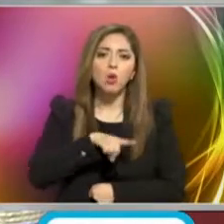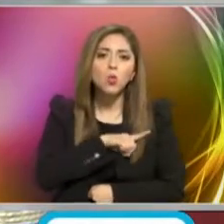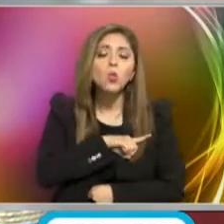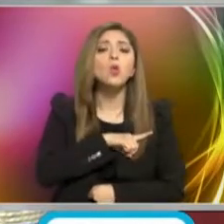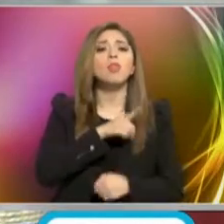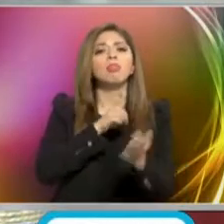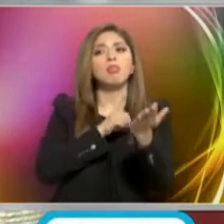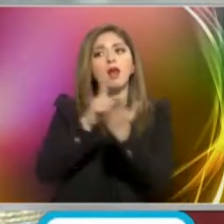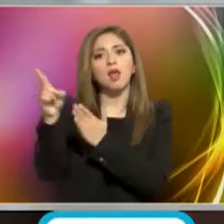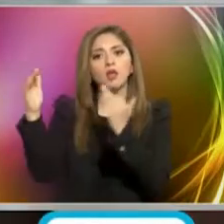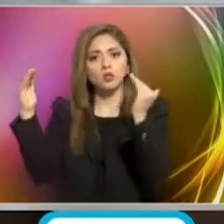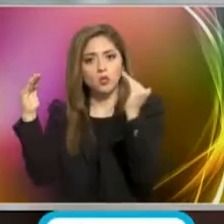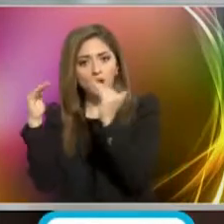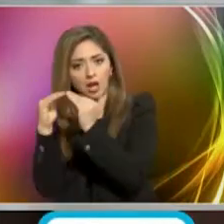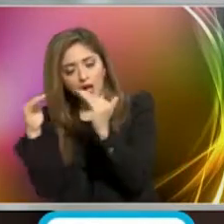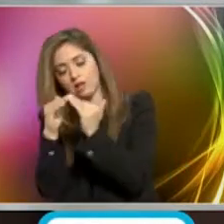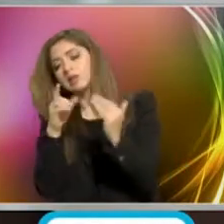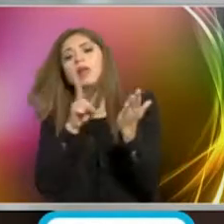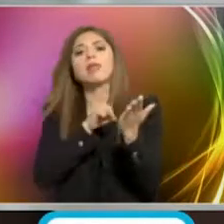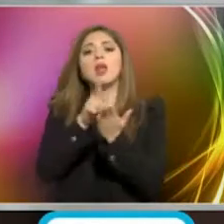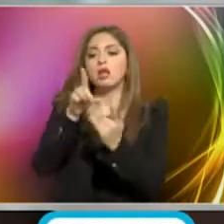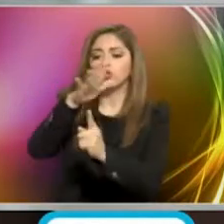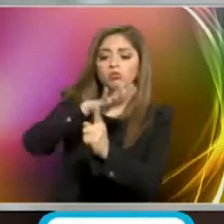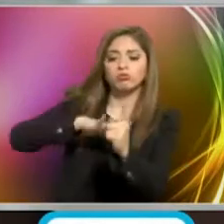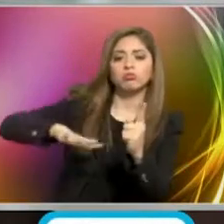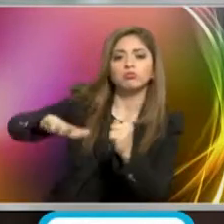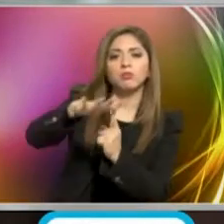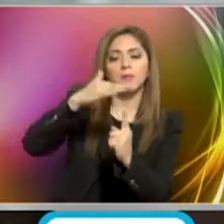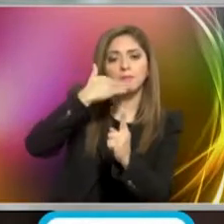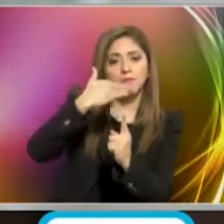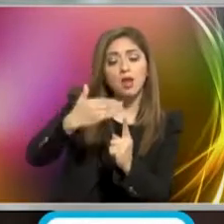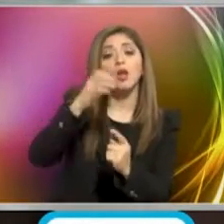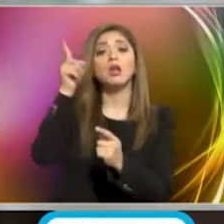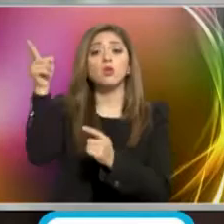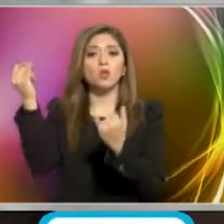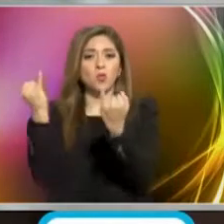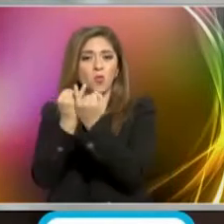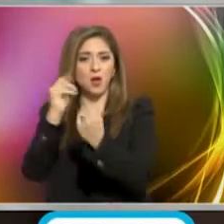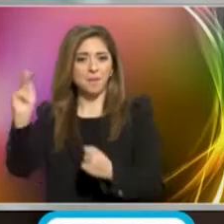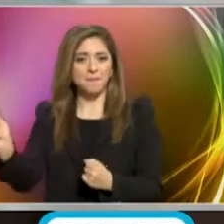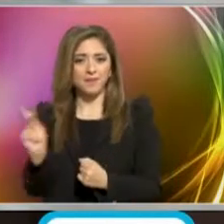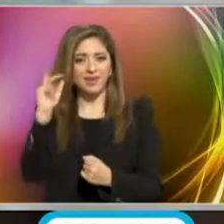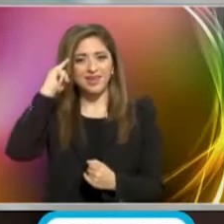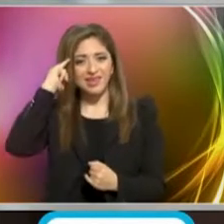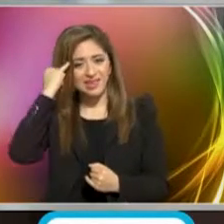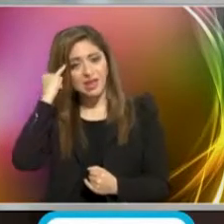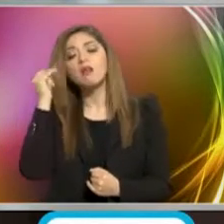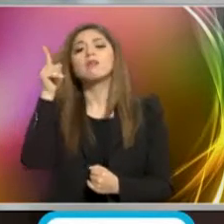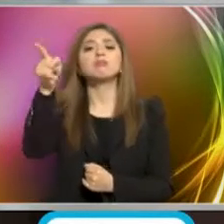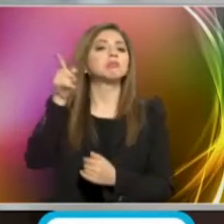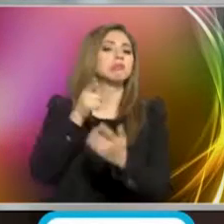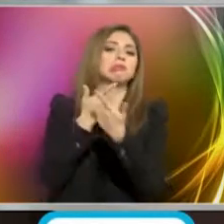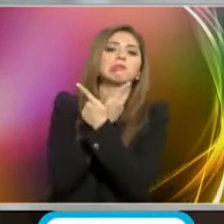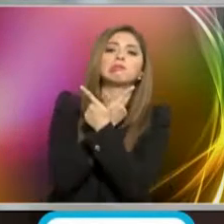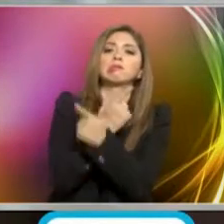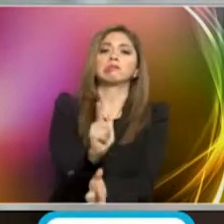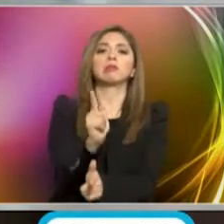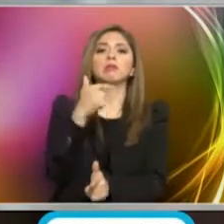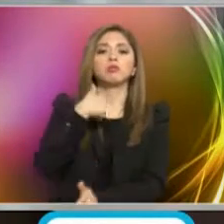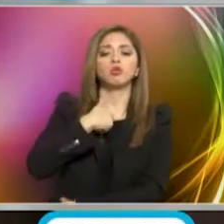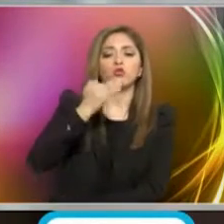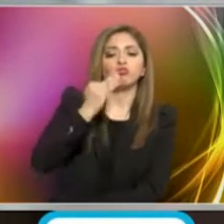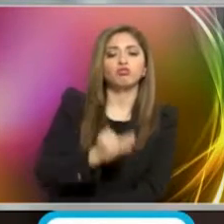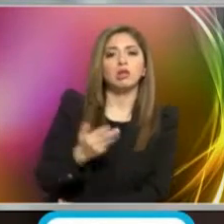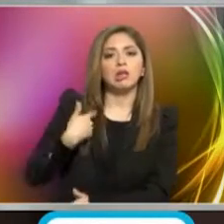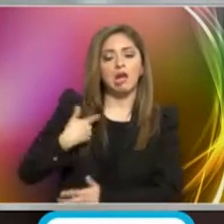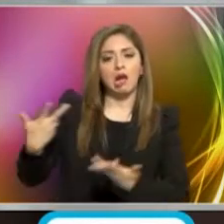a un ambiente sano. Sí. En el caso de los pueblos indígenas, a su libre autodeterminación. Ahora, aun y